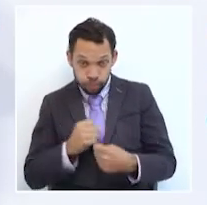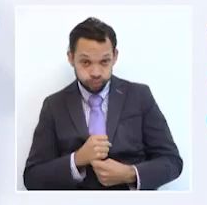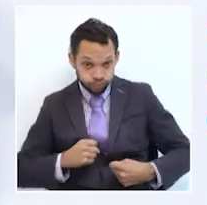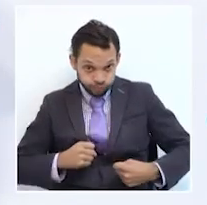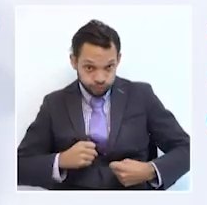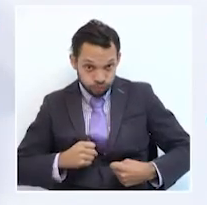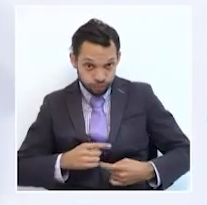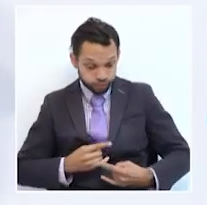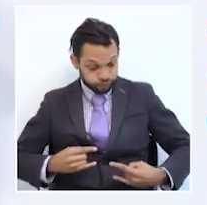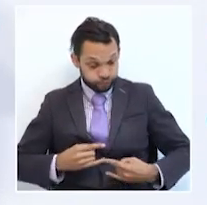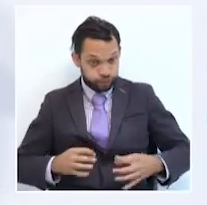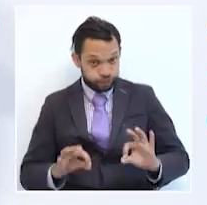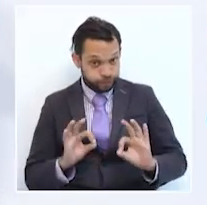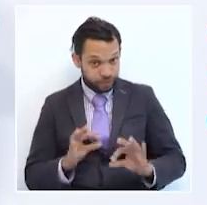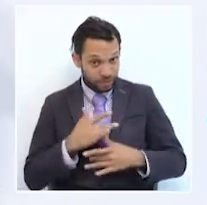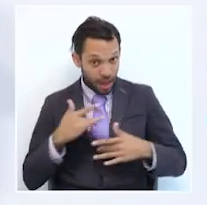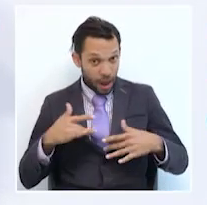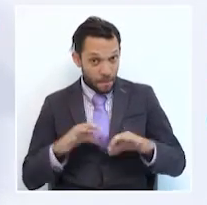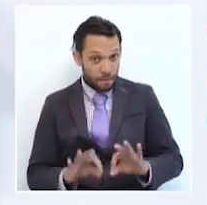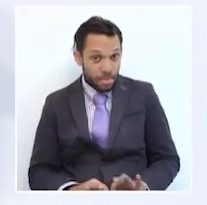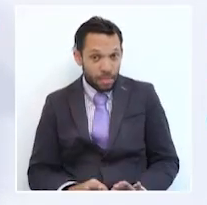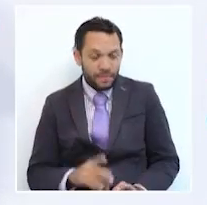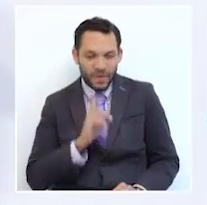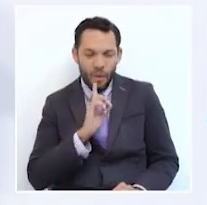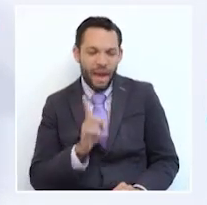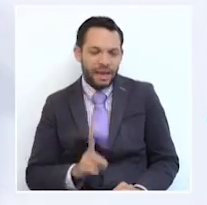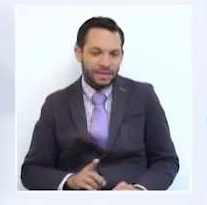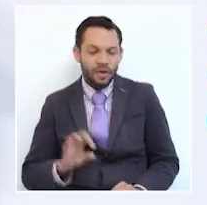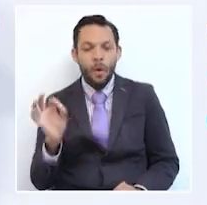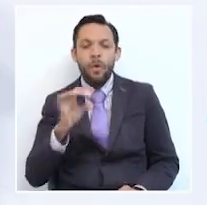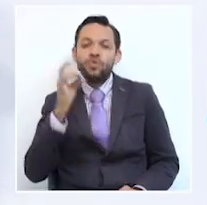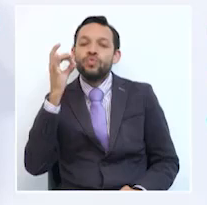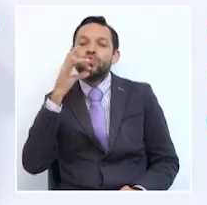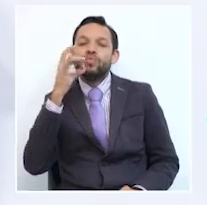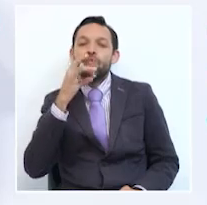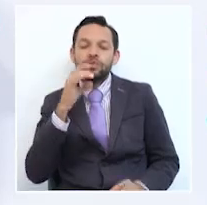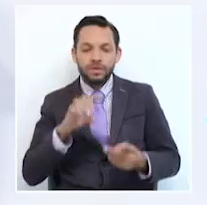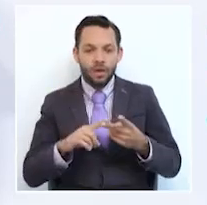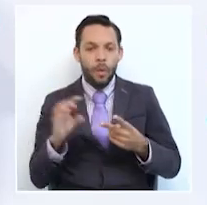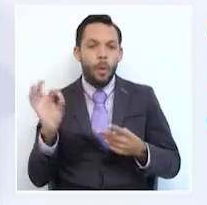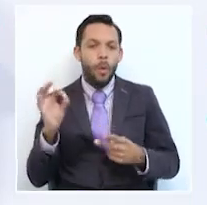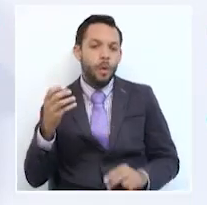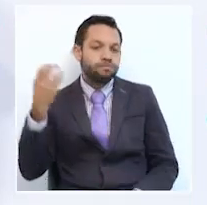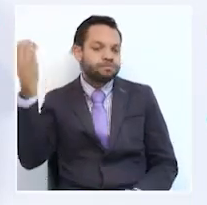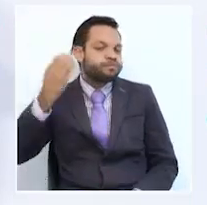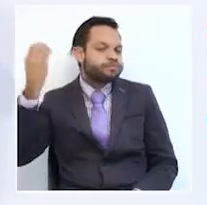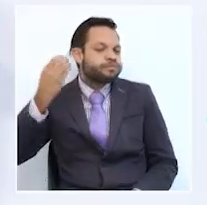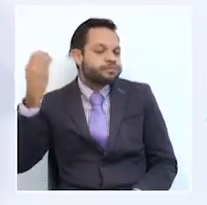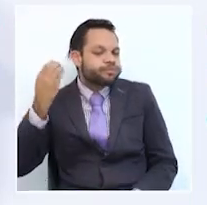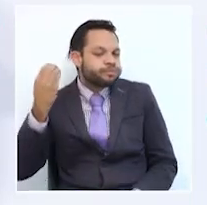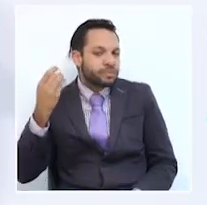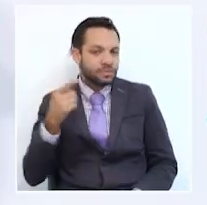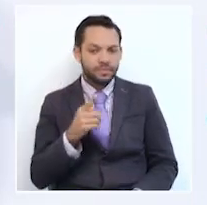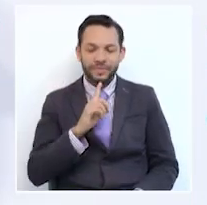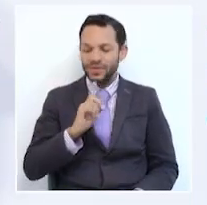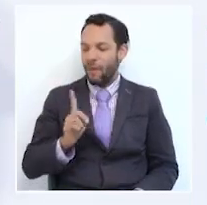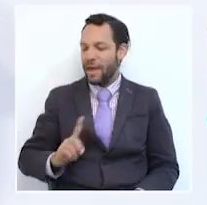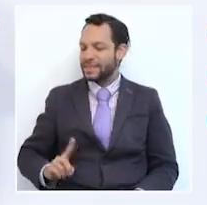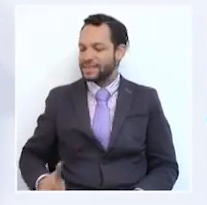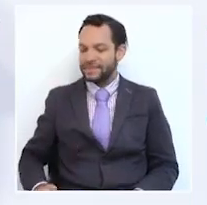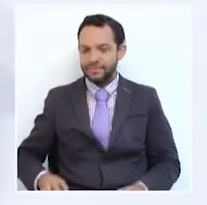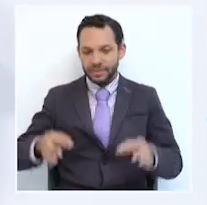en el azúcar ni siquiera los lácteos los probióticos son los prebióticos son la buena alimentación